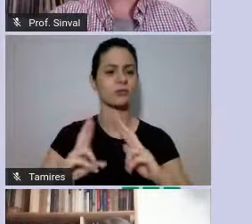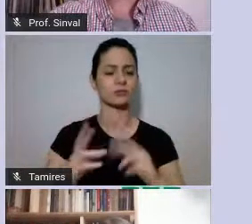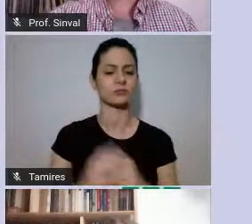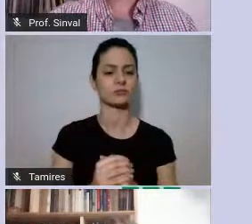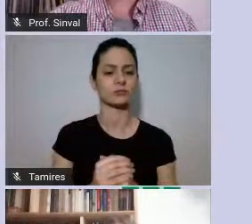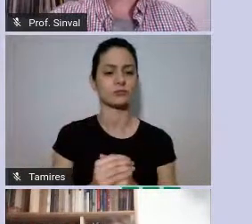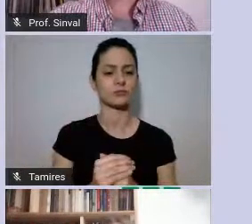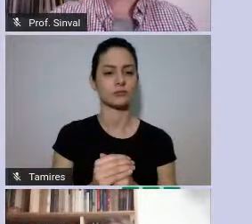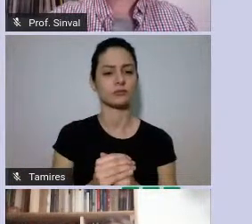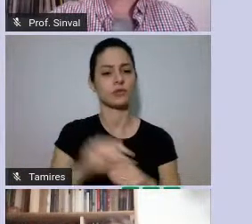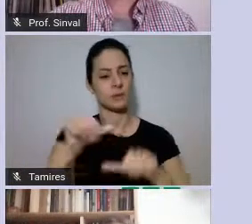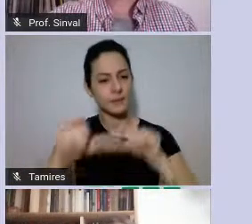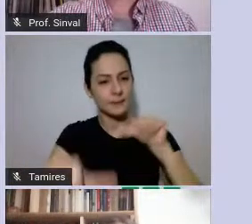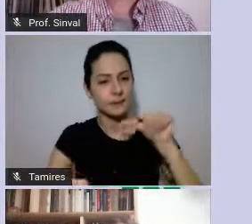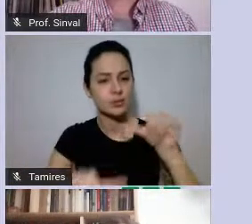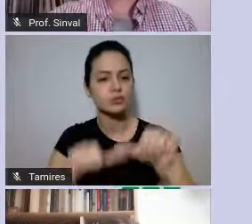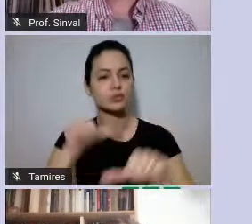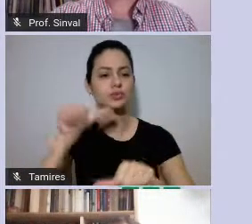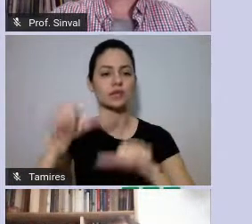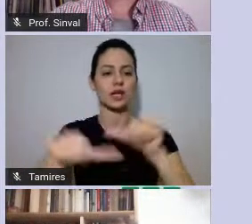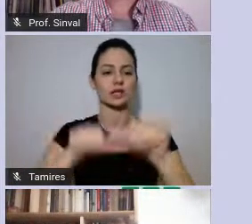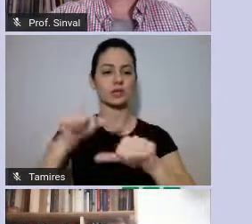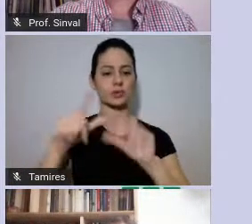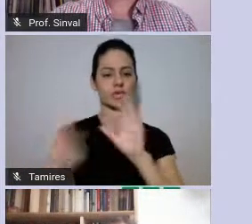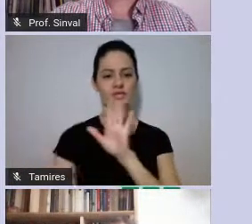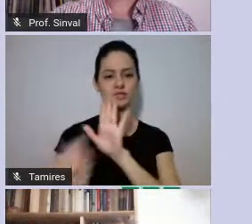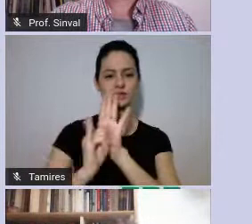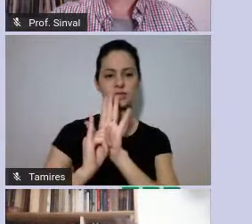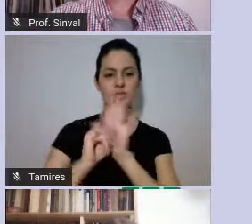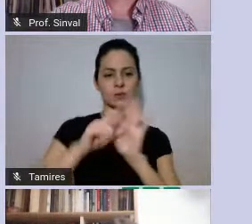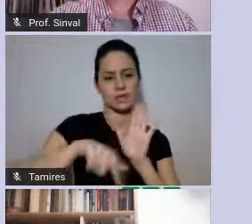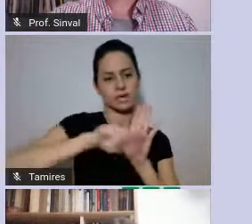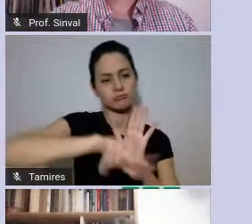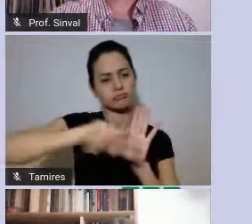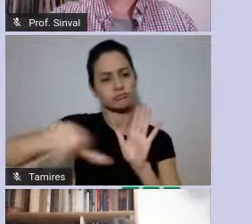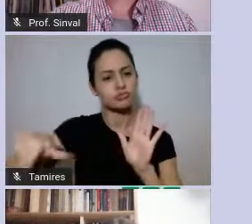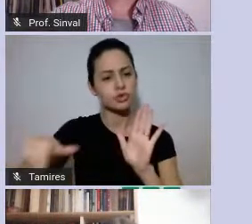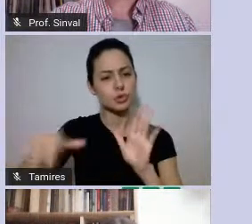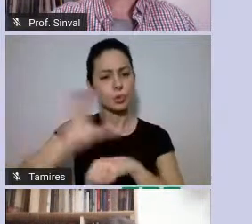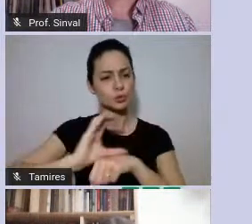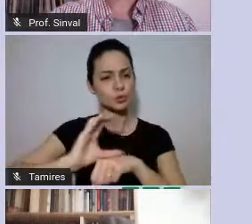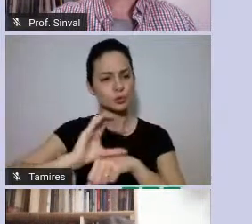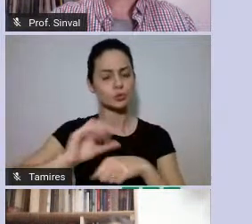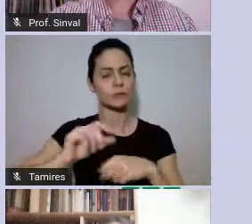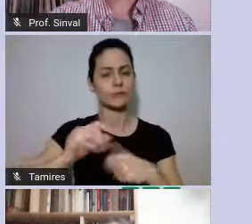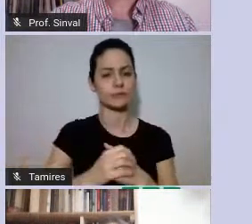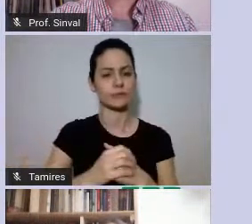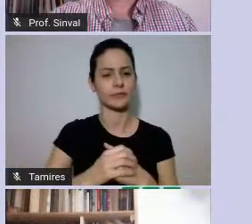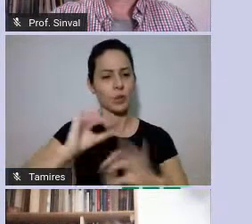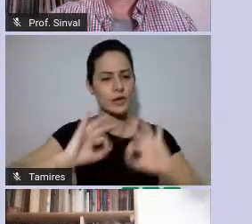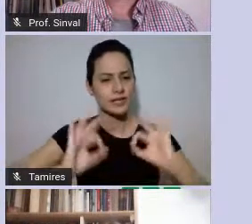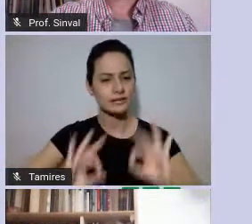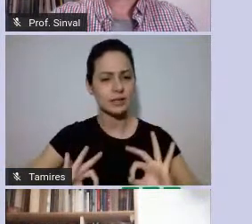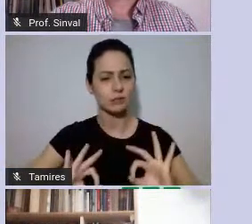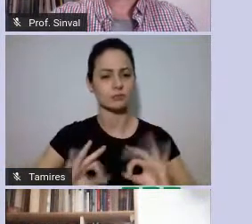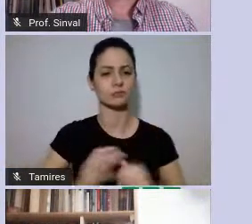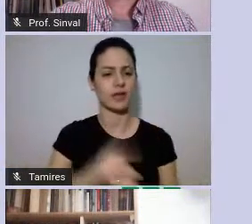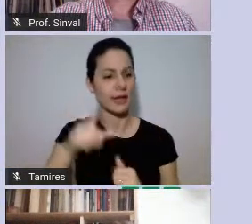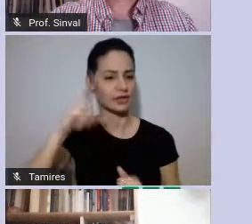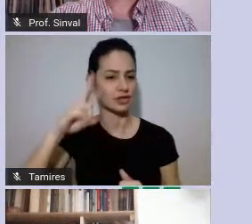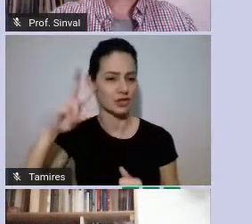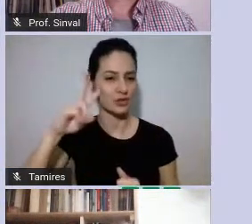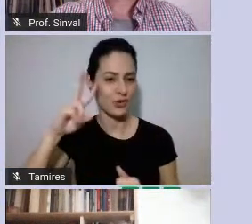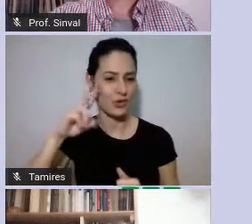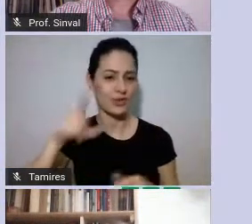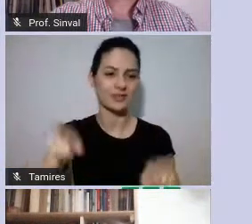y modificaron aporta a la identificación de sus elementos constitutivos. Ese creo que es el aporte de la historia. Y también de